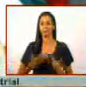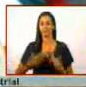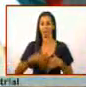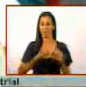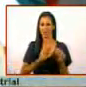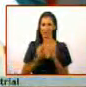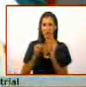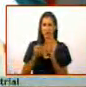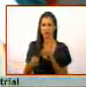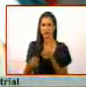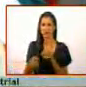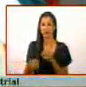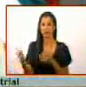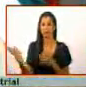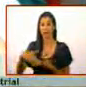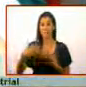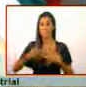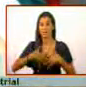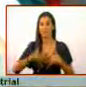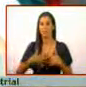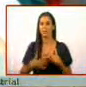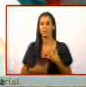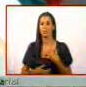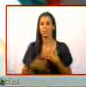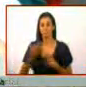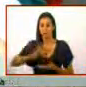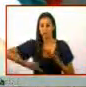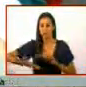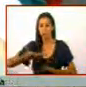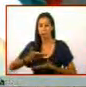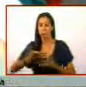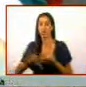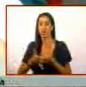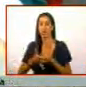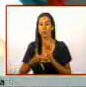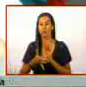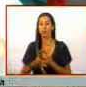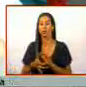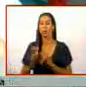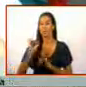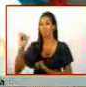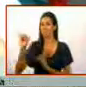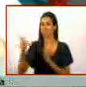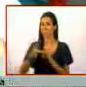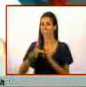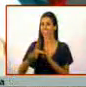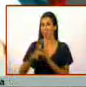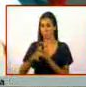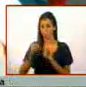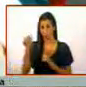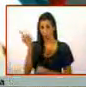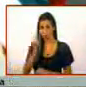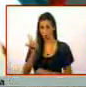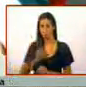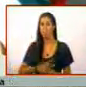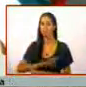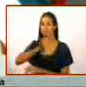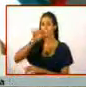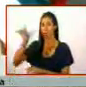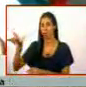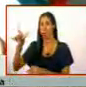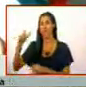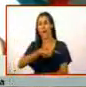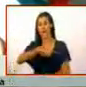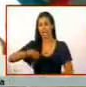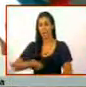maquinaria, la construcción de esta maquinaria, y lo más importante, va a haber transferencia de tecnología, por cuanto los propios técnicos van a viajar a China y allá